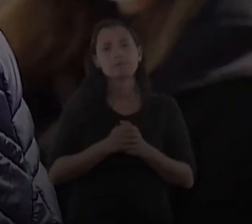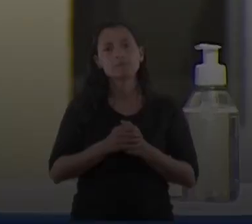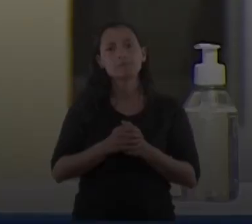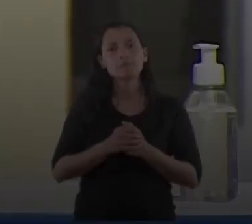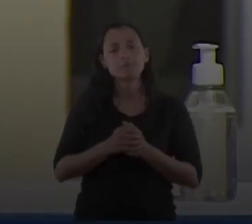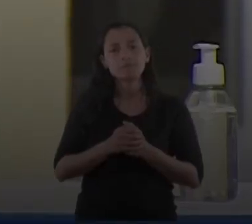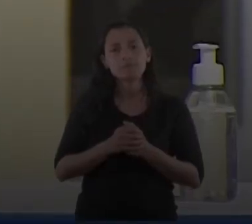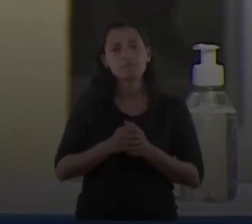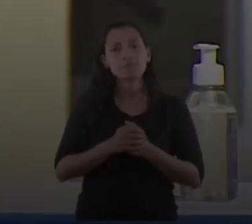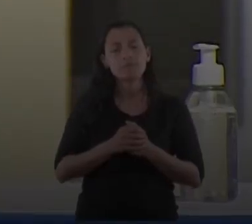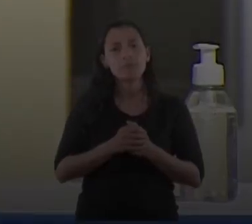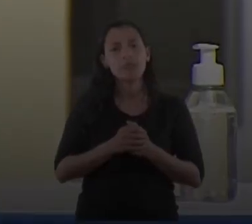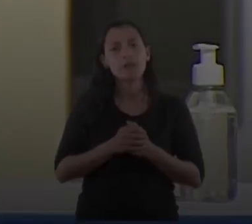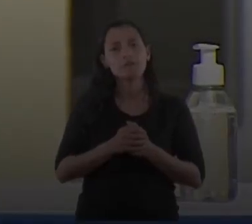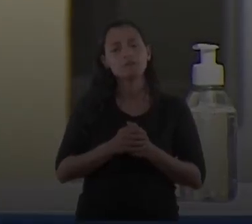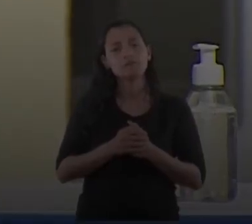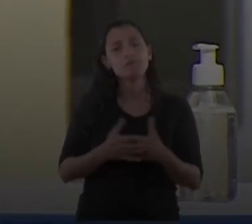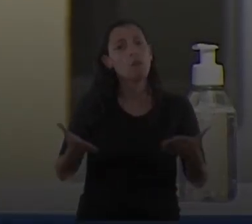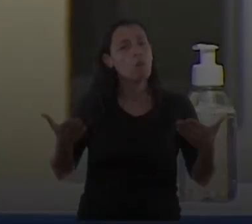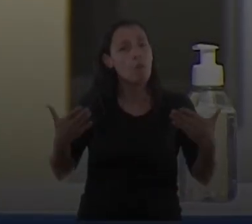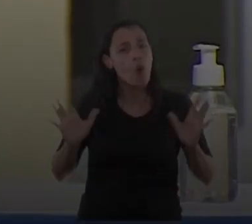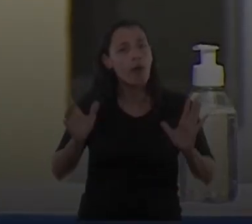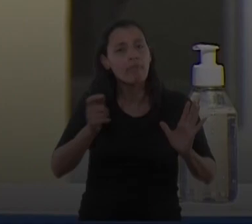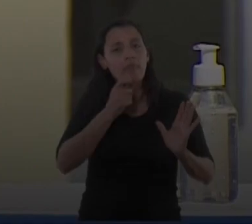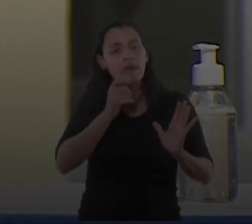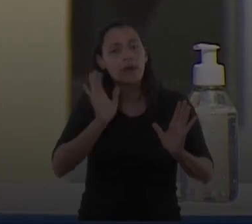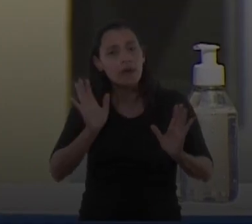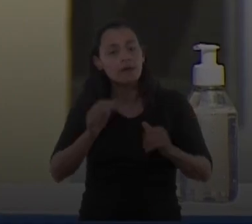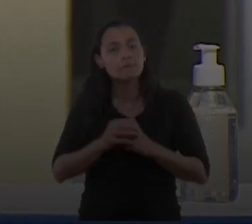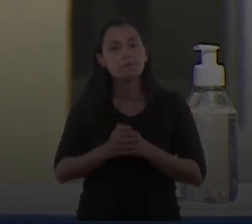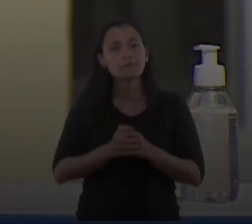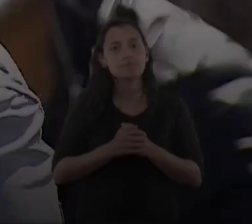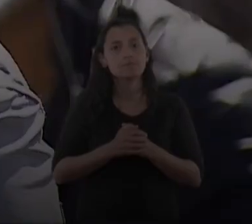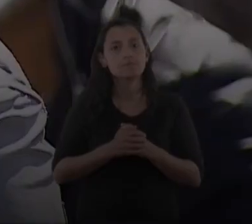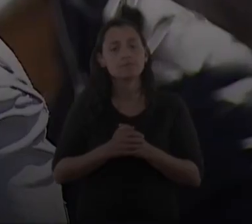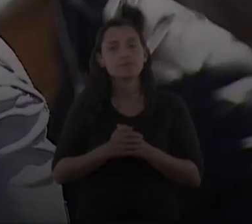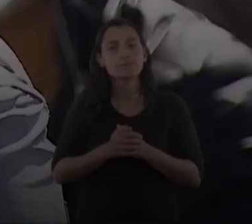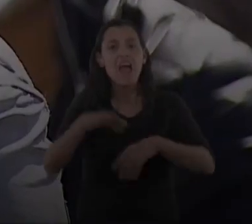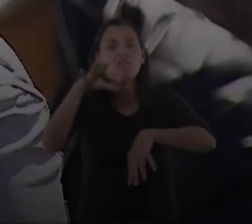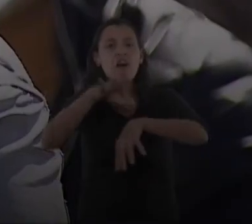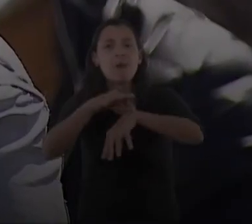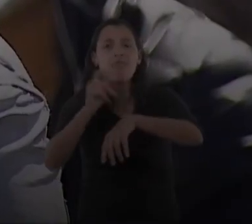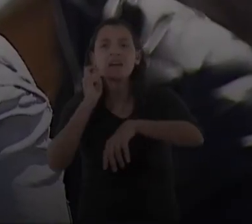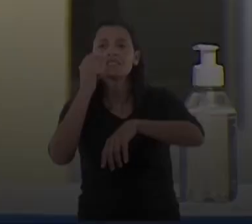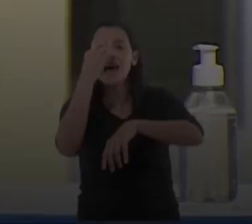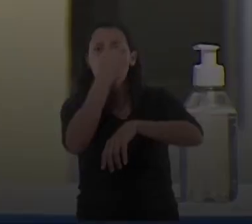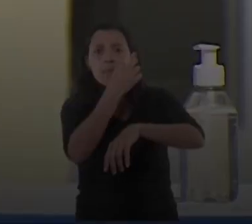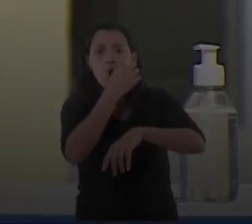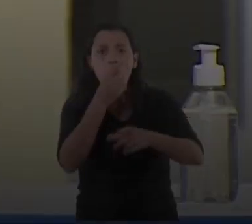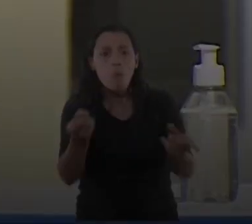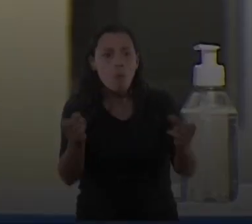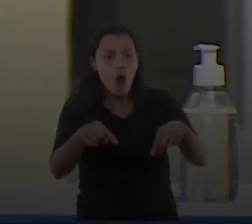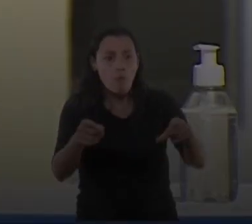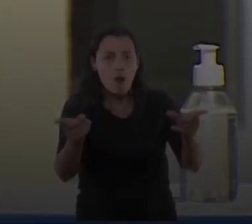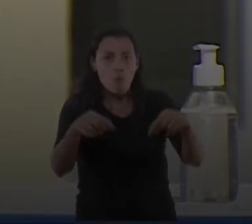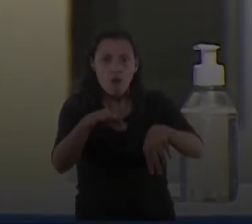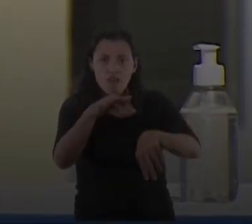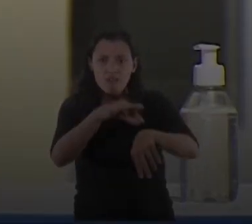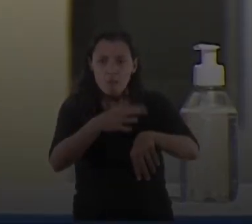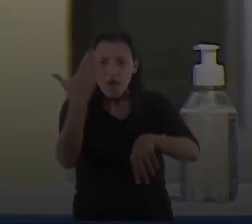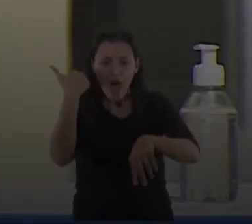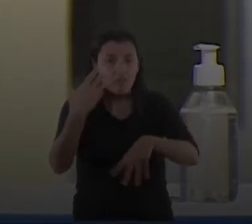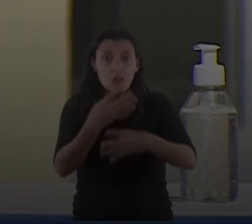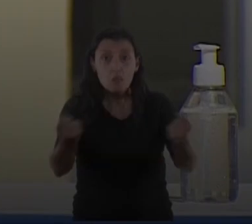hicieron posible que el sarampión vuelva a ser una enfermedad en la